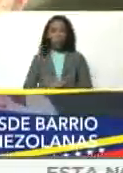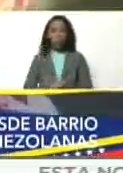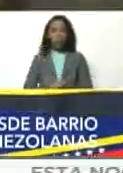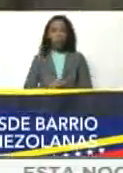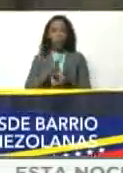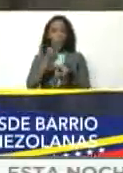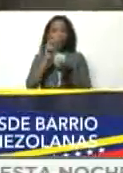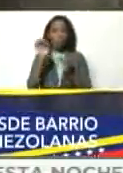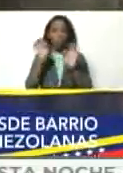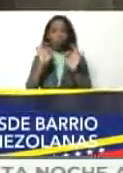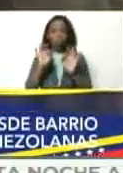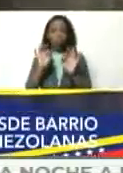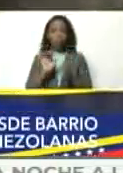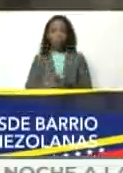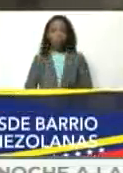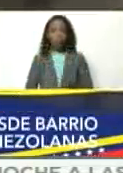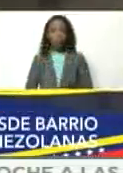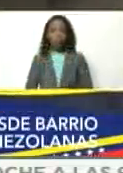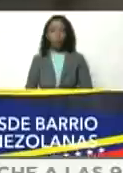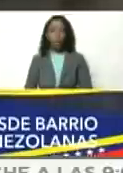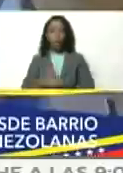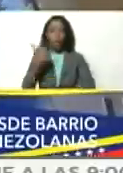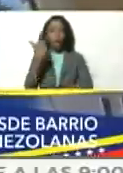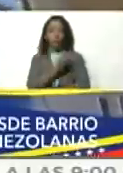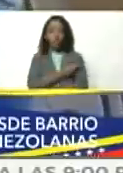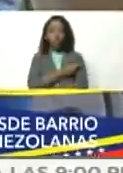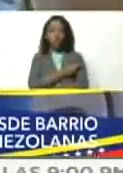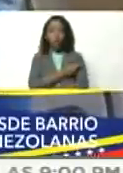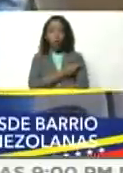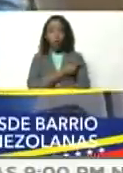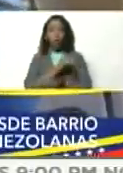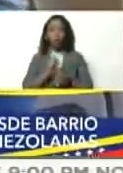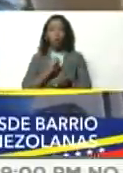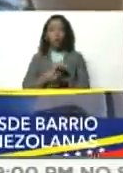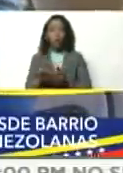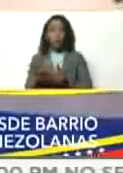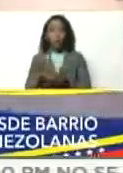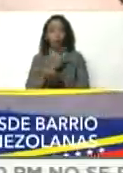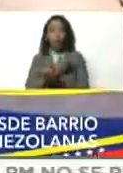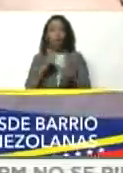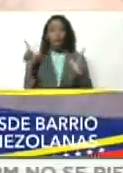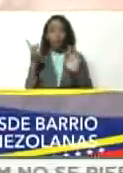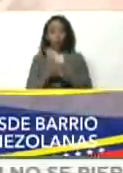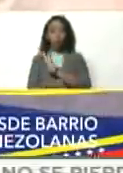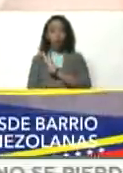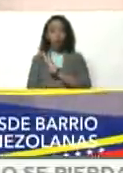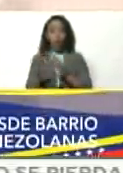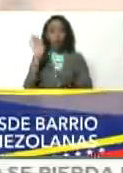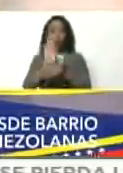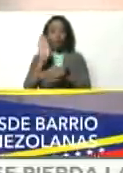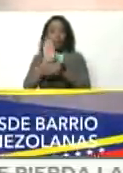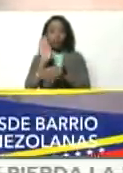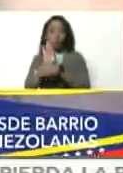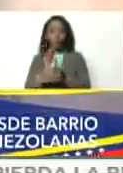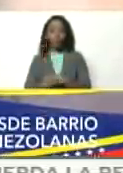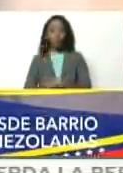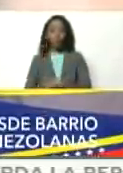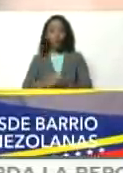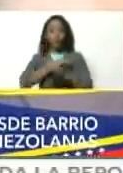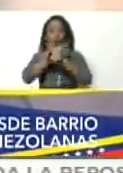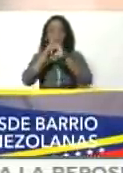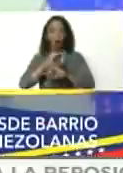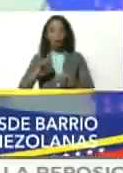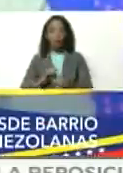cobrarte nada. La vacunación es garantía de libertad, de protección, de